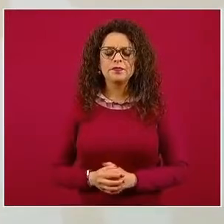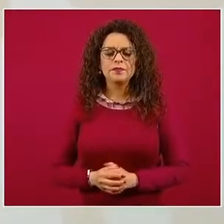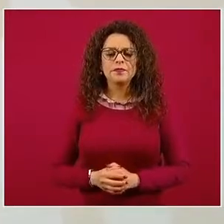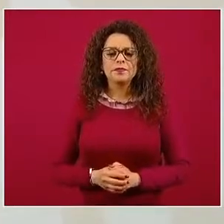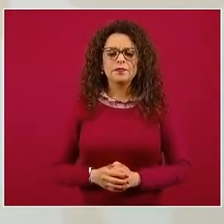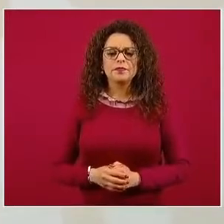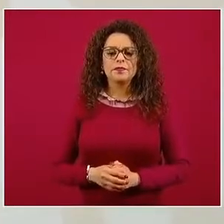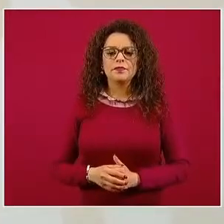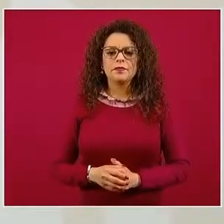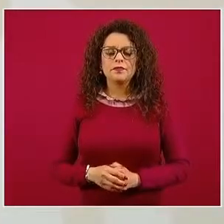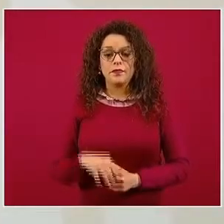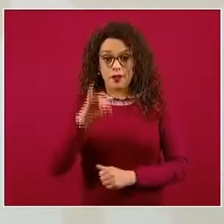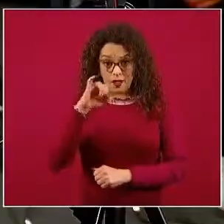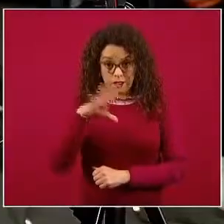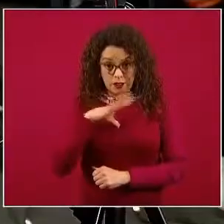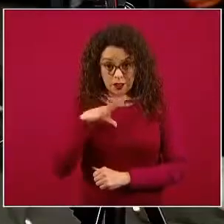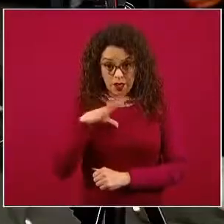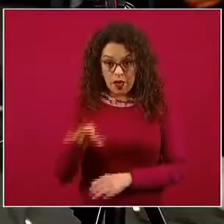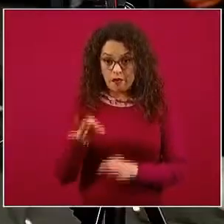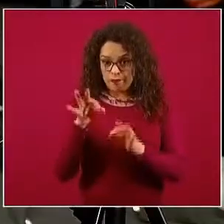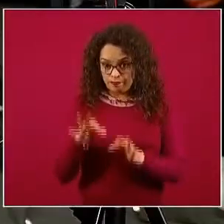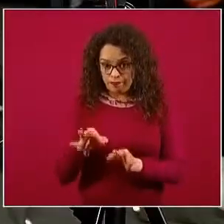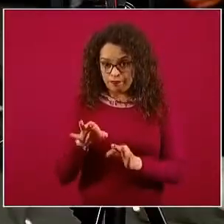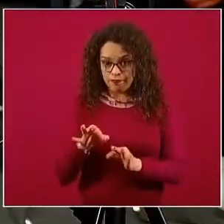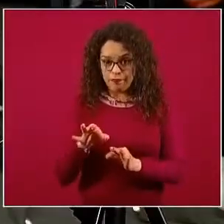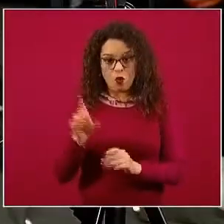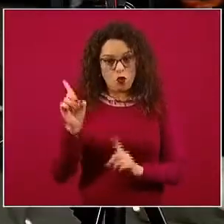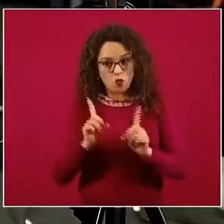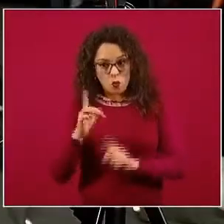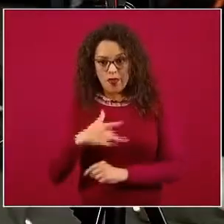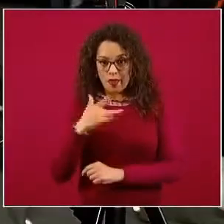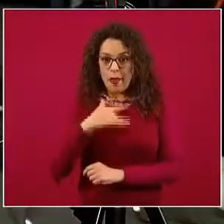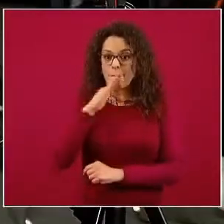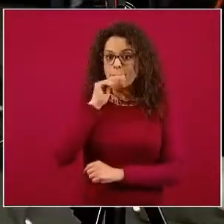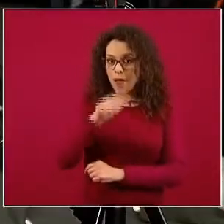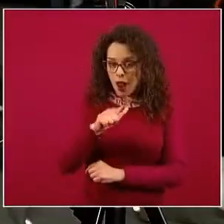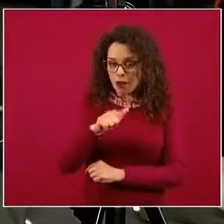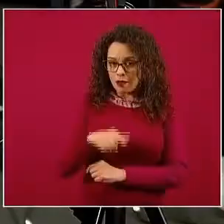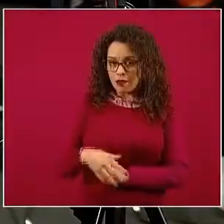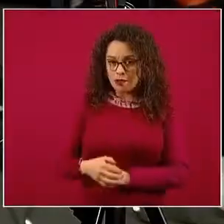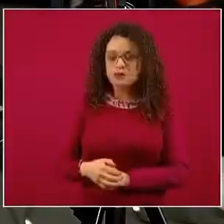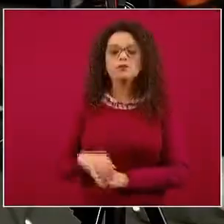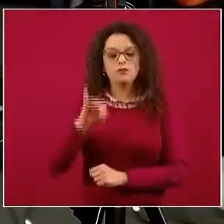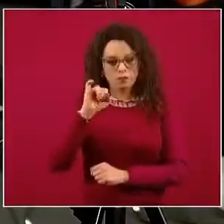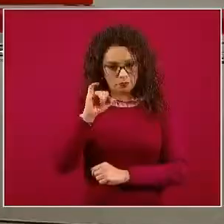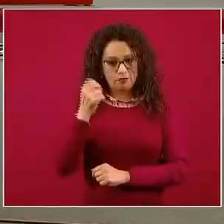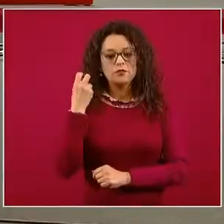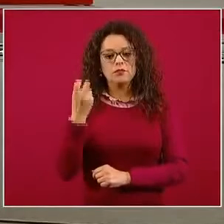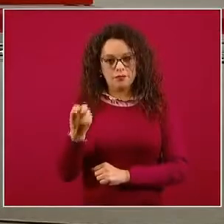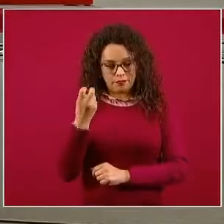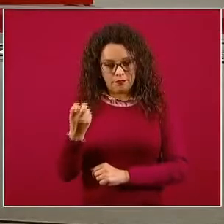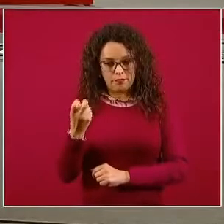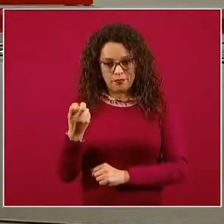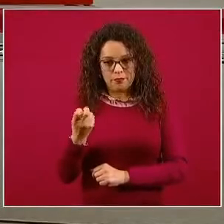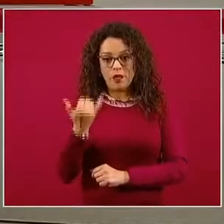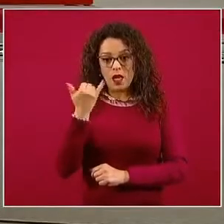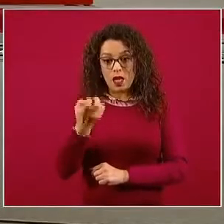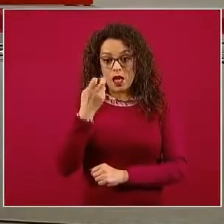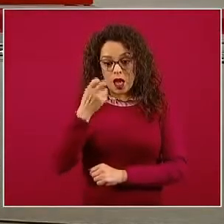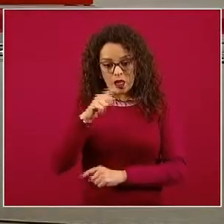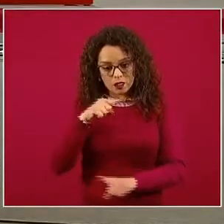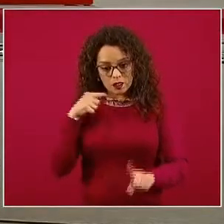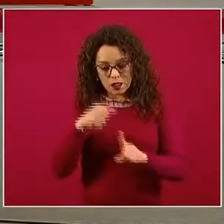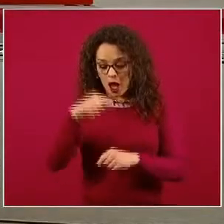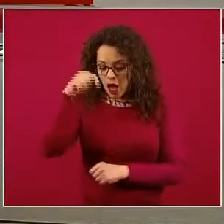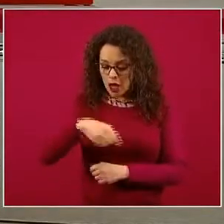Quienes sí tengan realmente sospecha por los signos y síntomas que presenten. Exacto, y además es precisamente el enfoque de la Ciudad